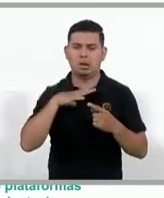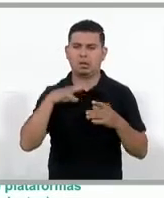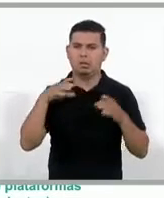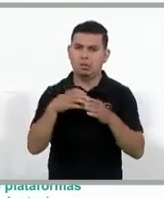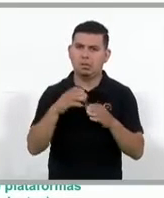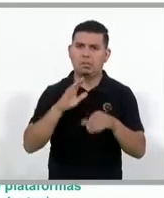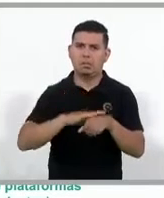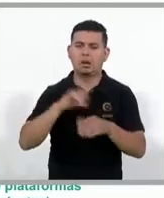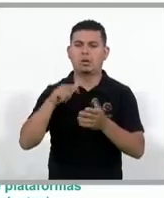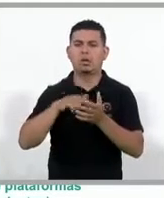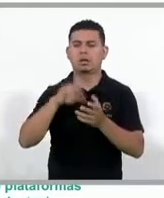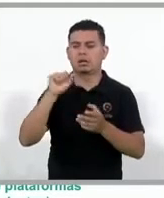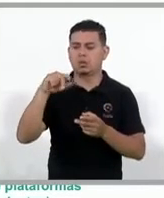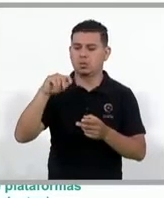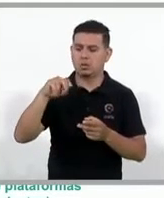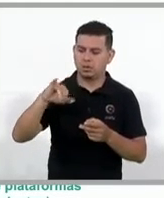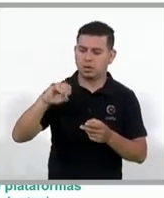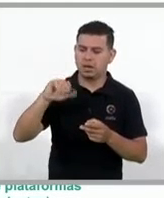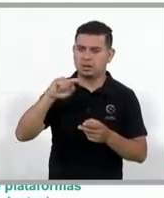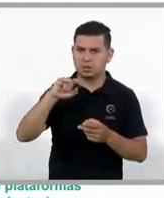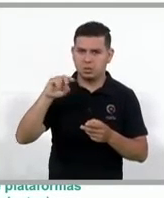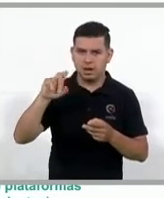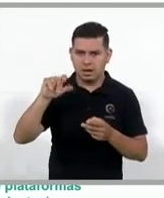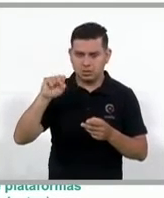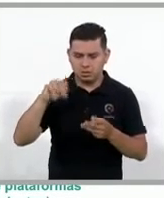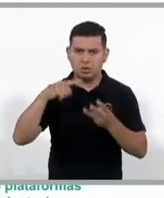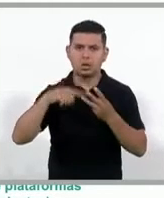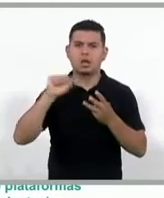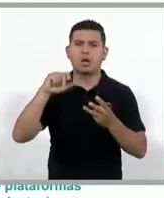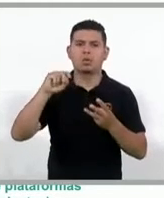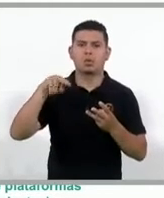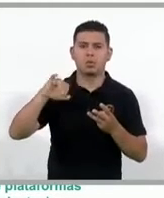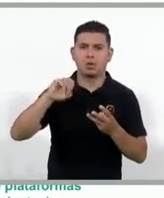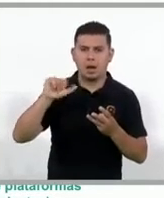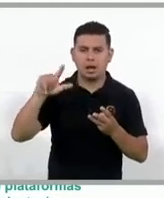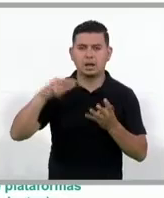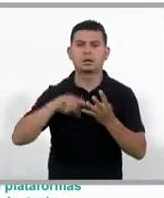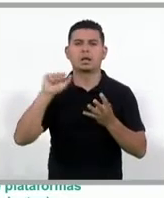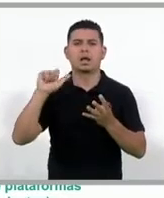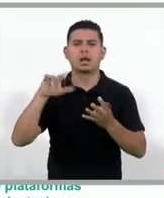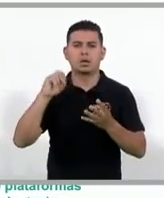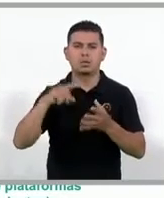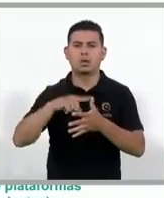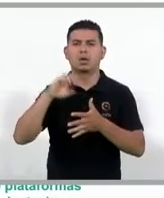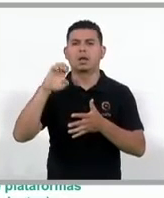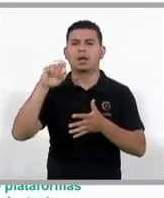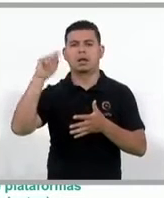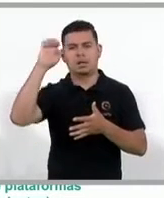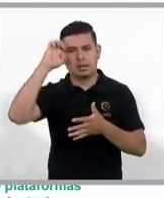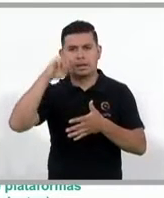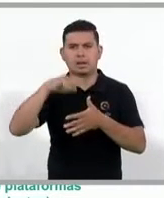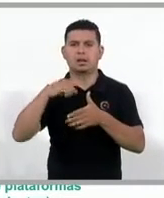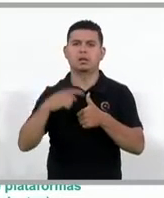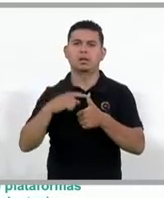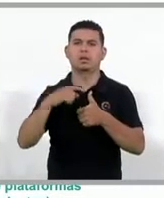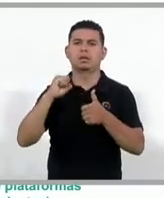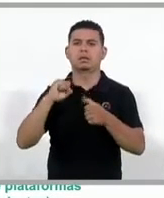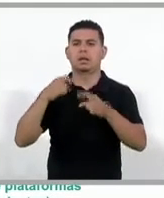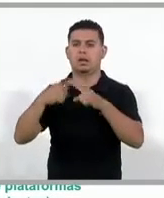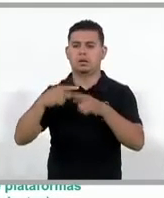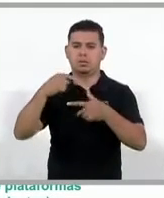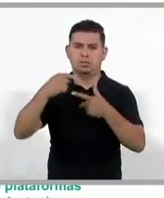castillo velasco san antonio de la cal santa lucia del camino soledad etla y salina cruz